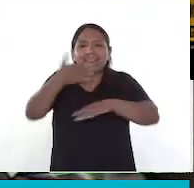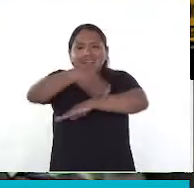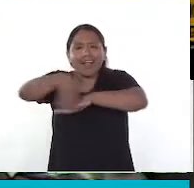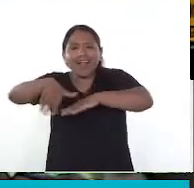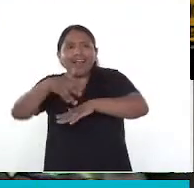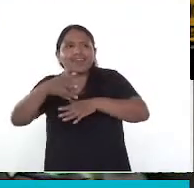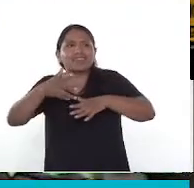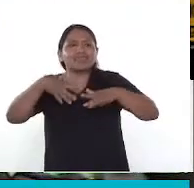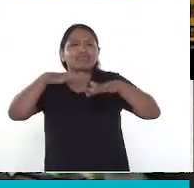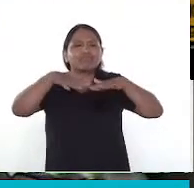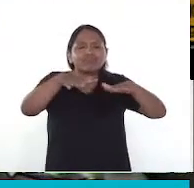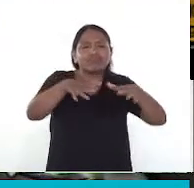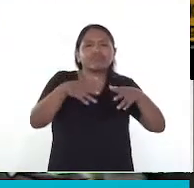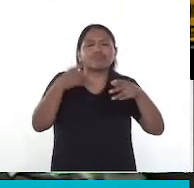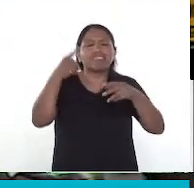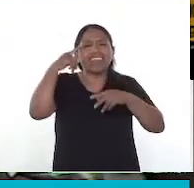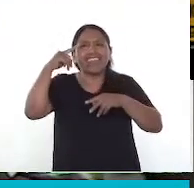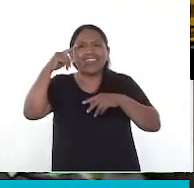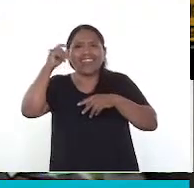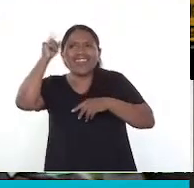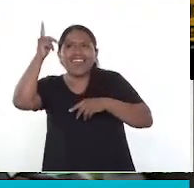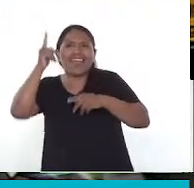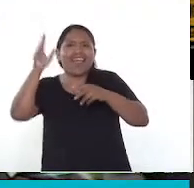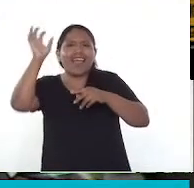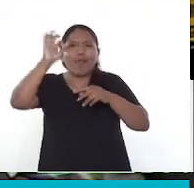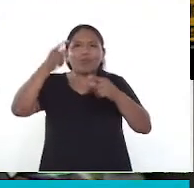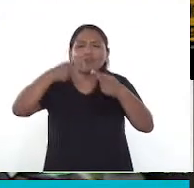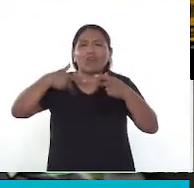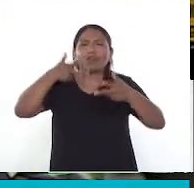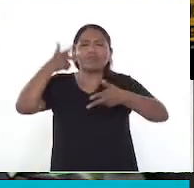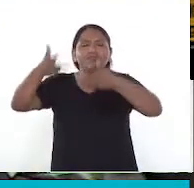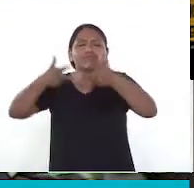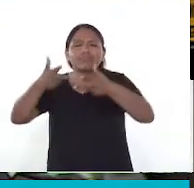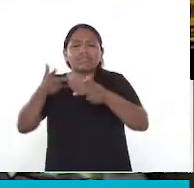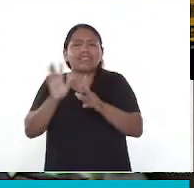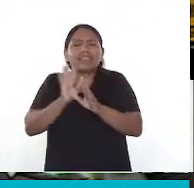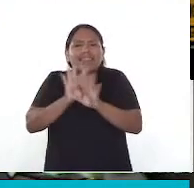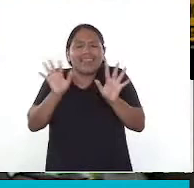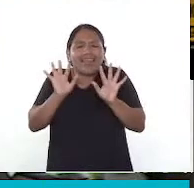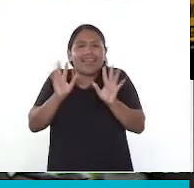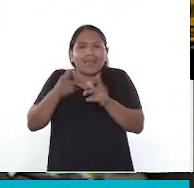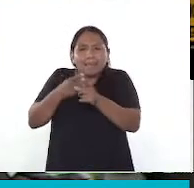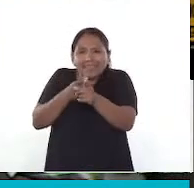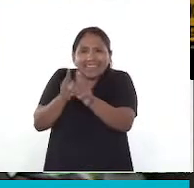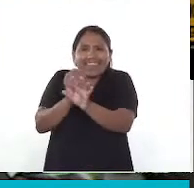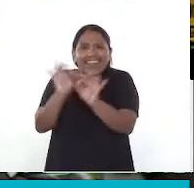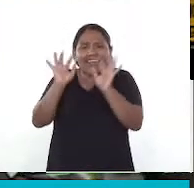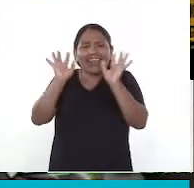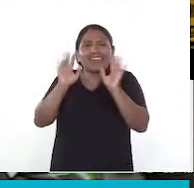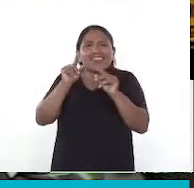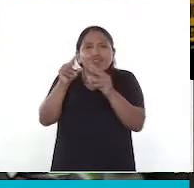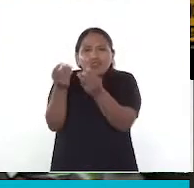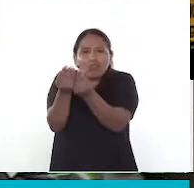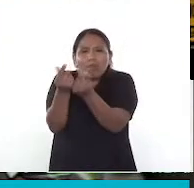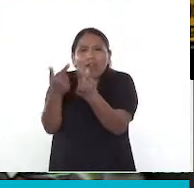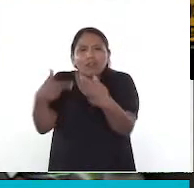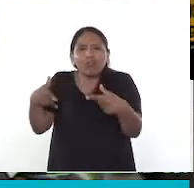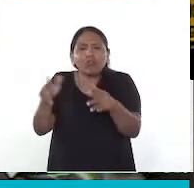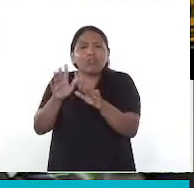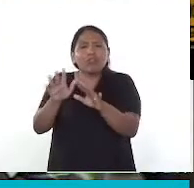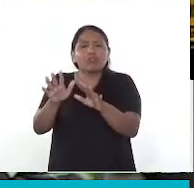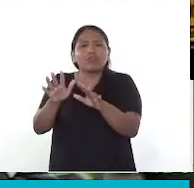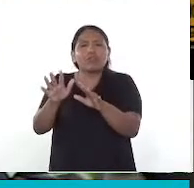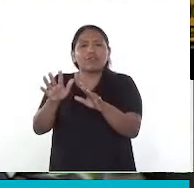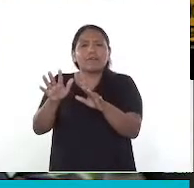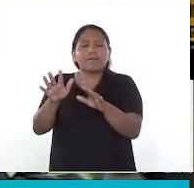poder expresar nuestras ideas sin ser perseguidos es un valor que algunos lo dan como algo